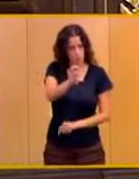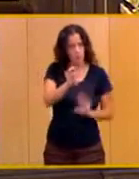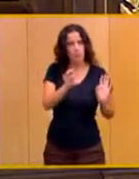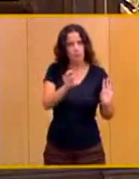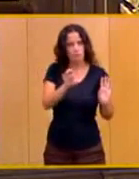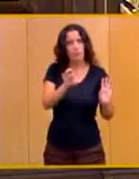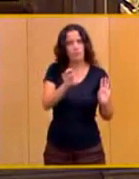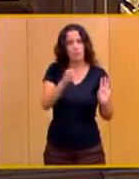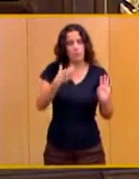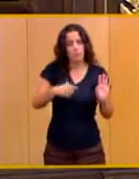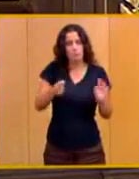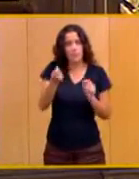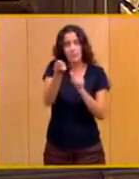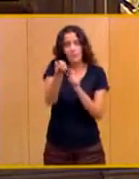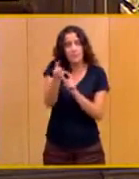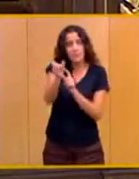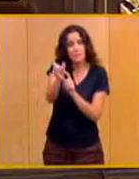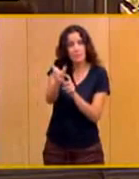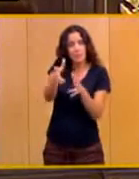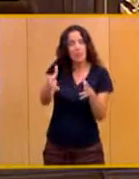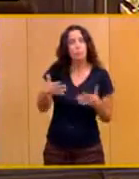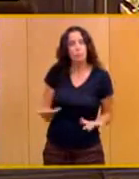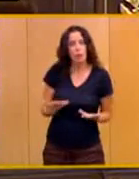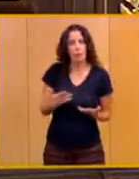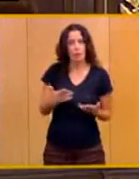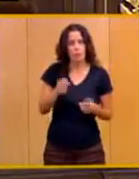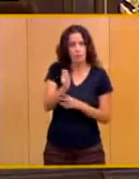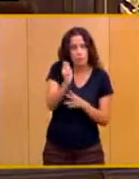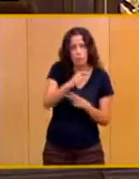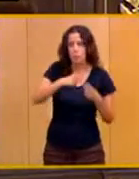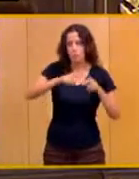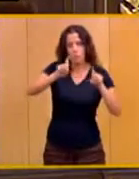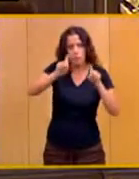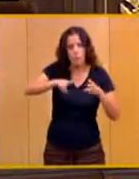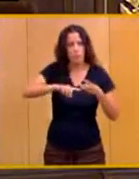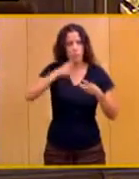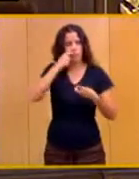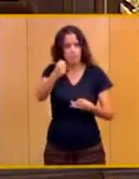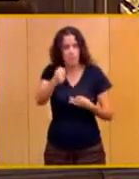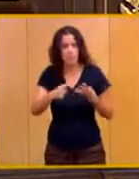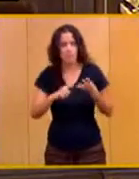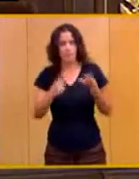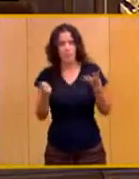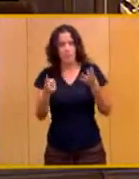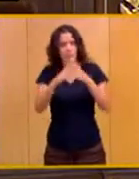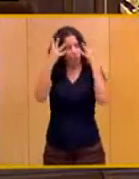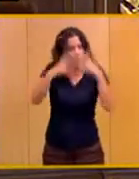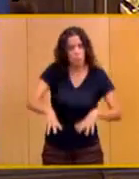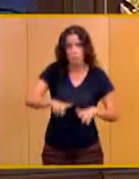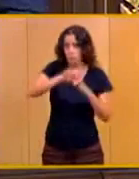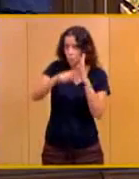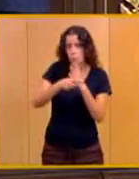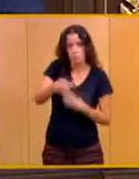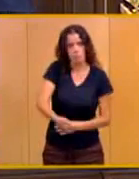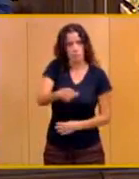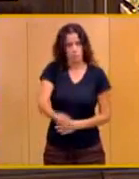grandes partidas son las pensiones, la educación, la sanidad, las infraestructuras. Y hemos tomado